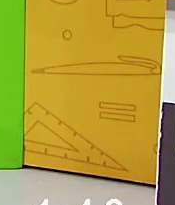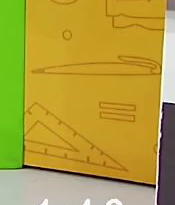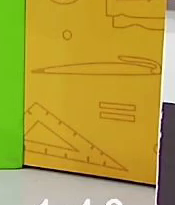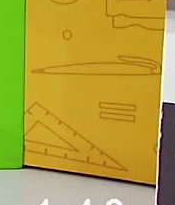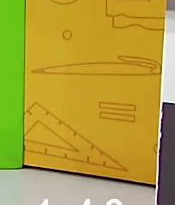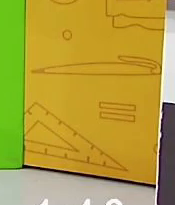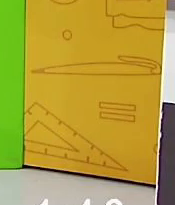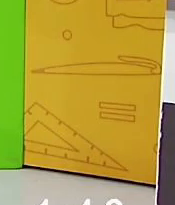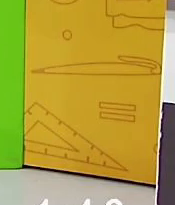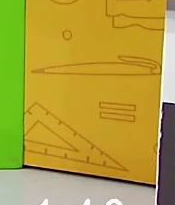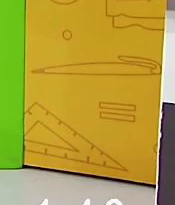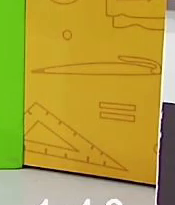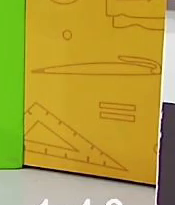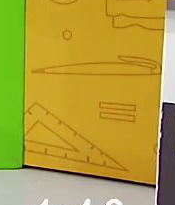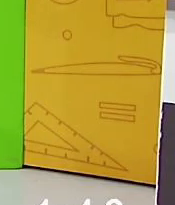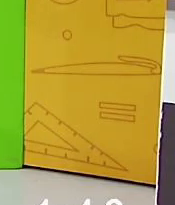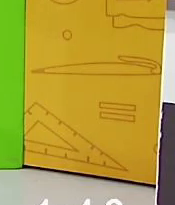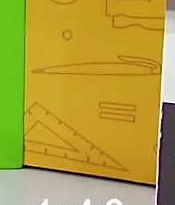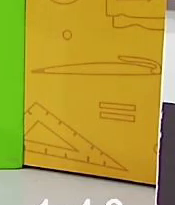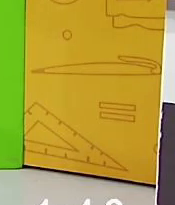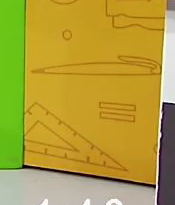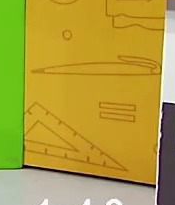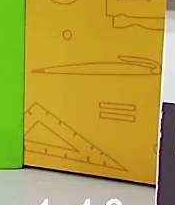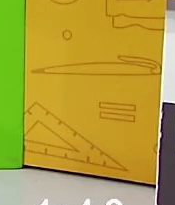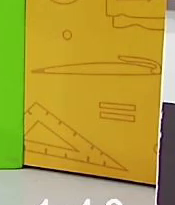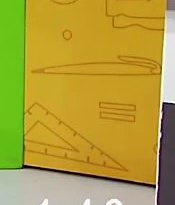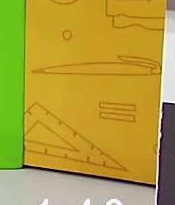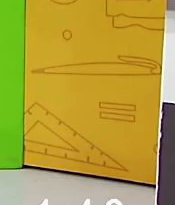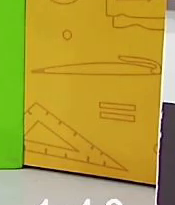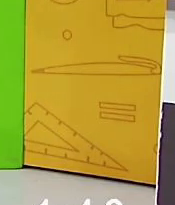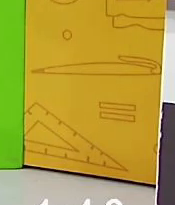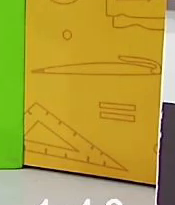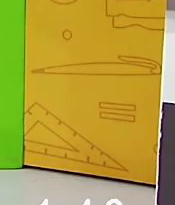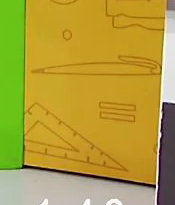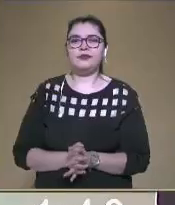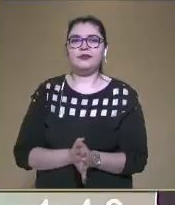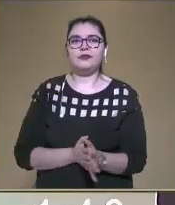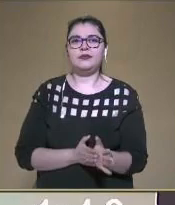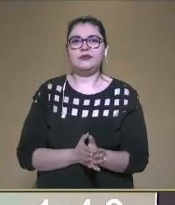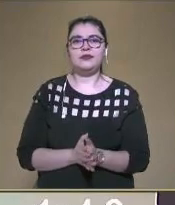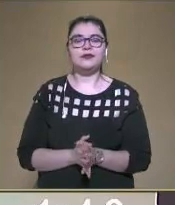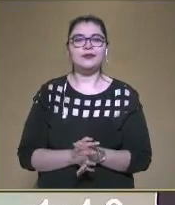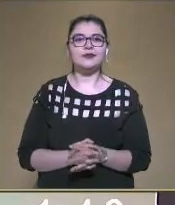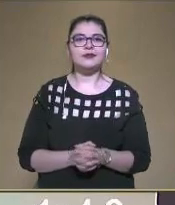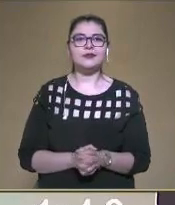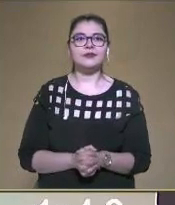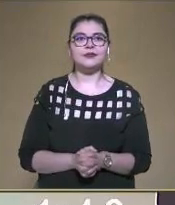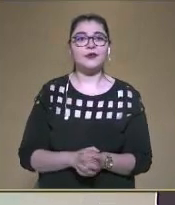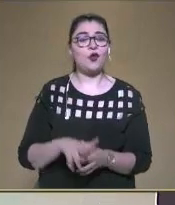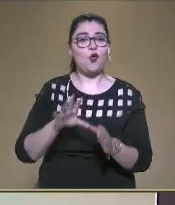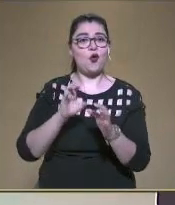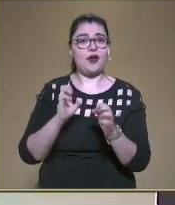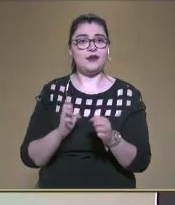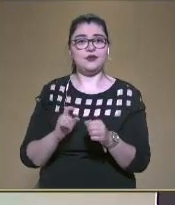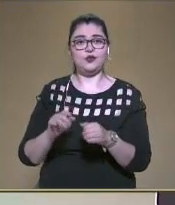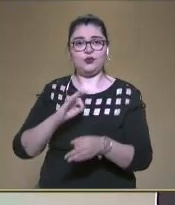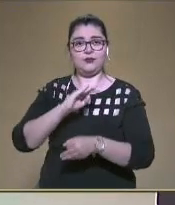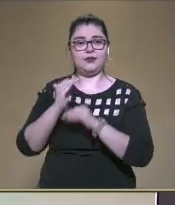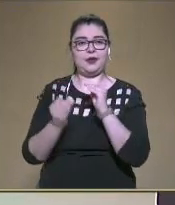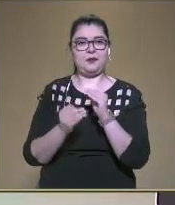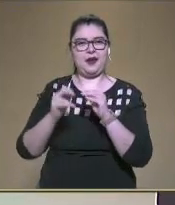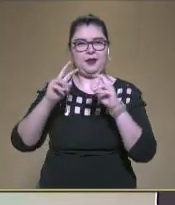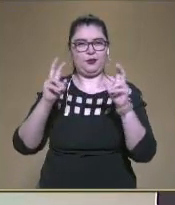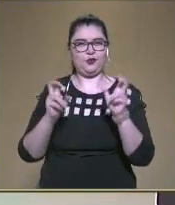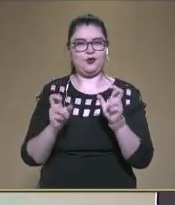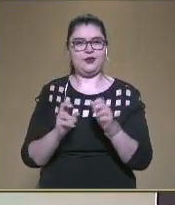municipios, junto con Monterrey, componen el área metropolitana. Y con esto terminamos, maestro. ¿Verdad?